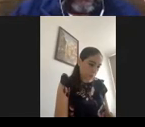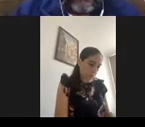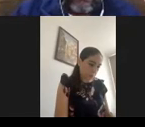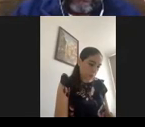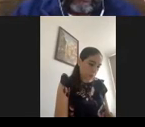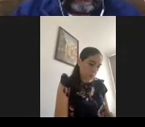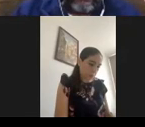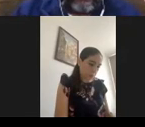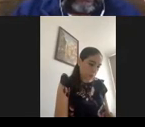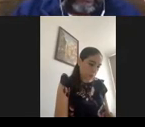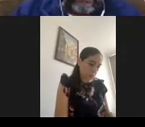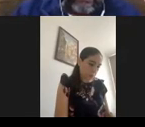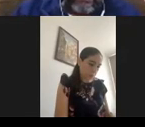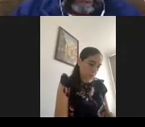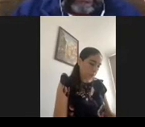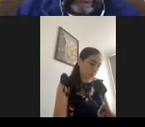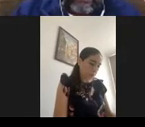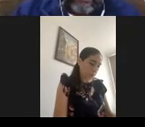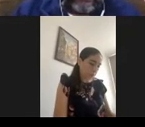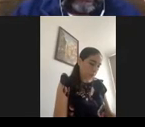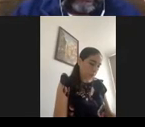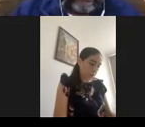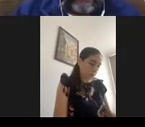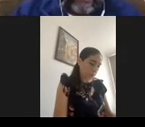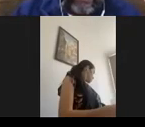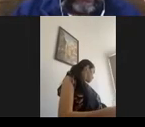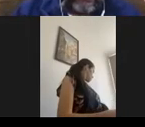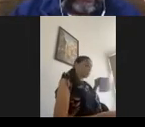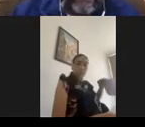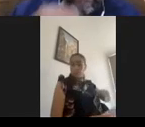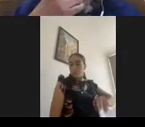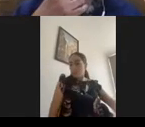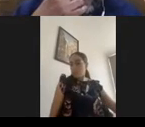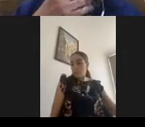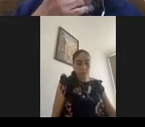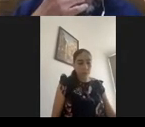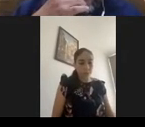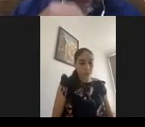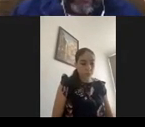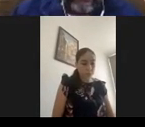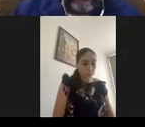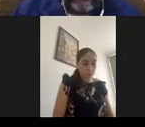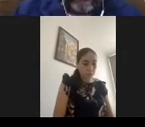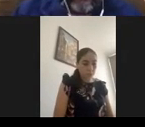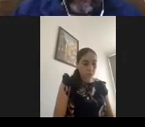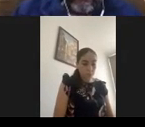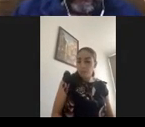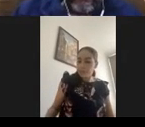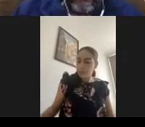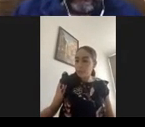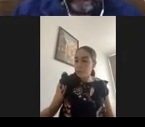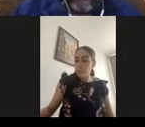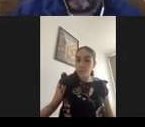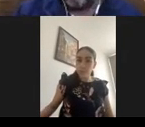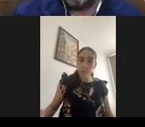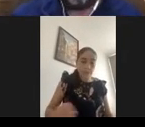de transporte. ¿Esto a partir de qué manera lo planteamos? A partir de señalética, a partir de reductores de velocidad, a partir